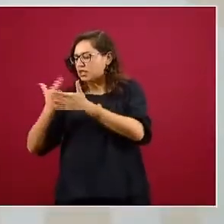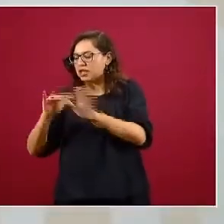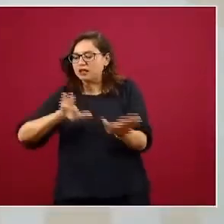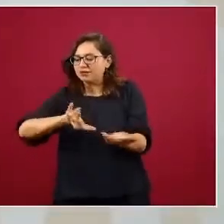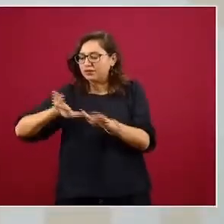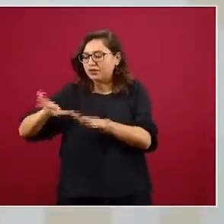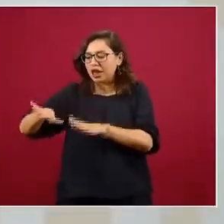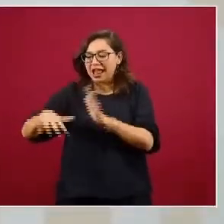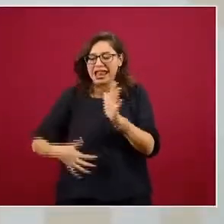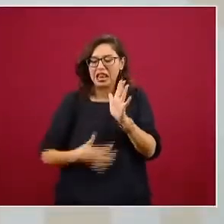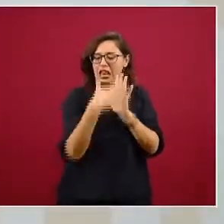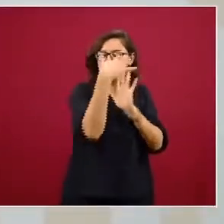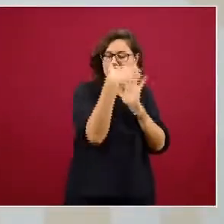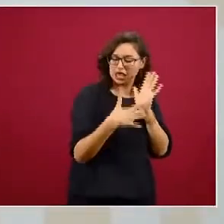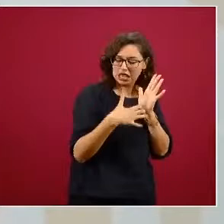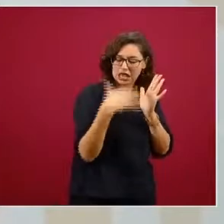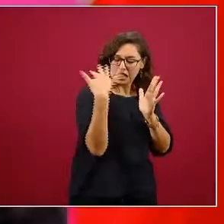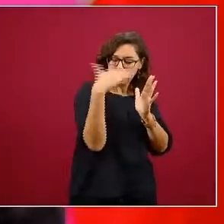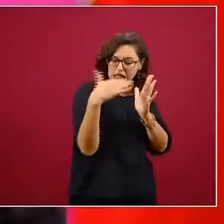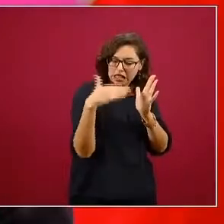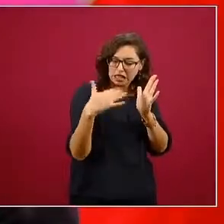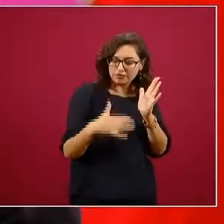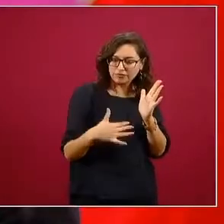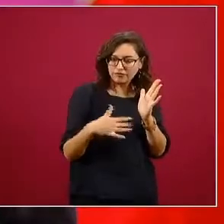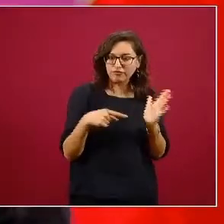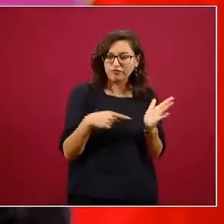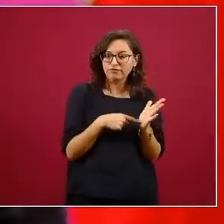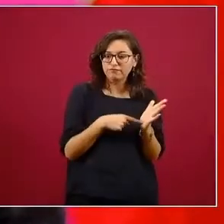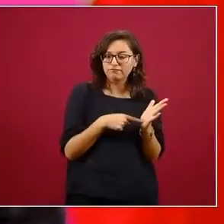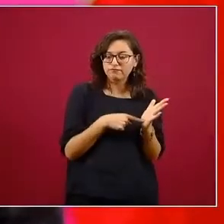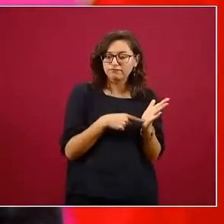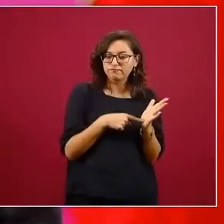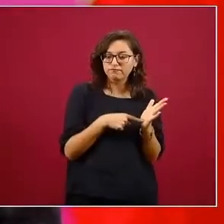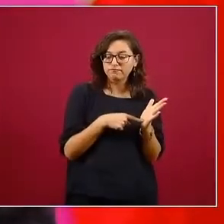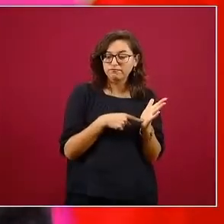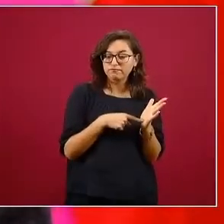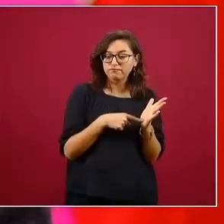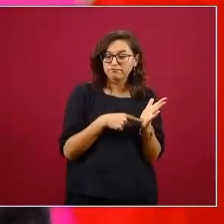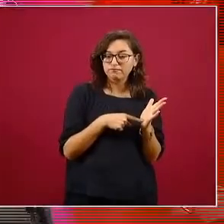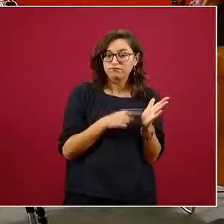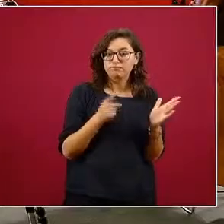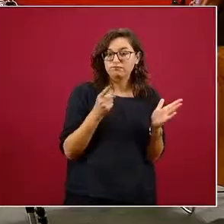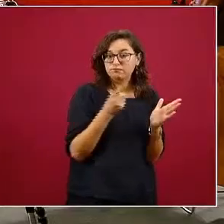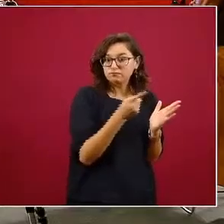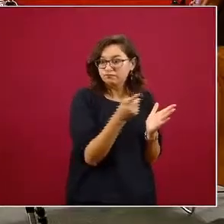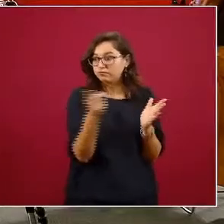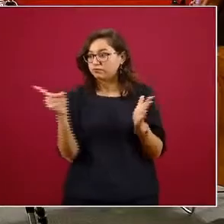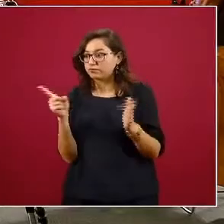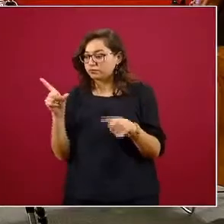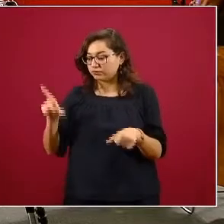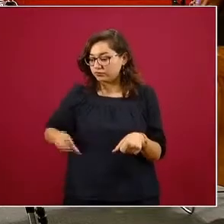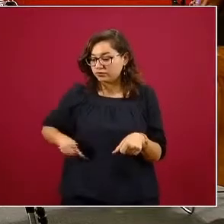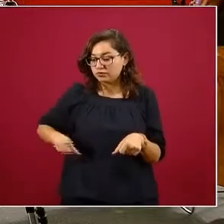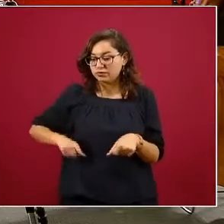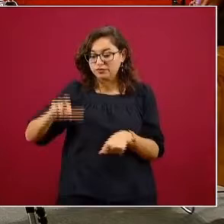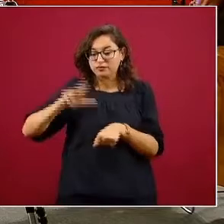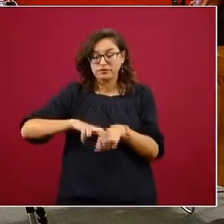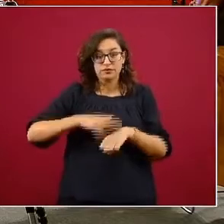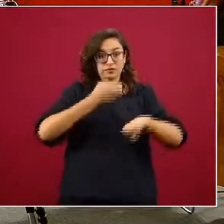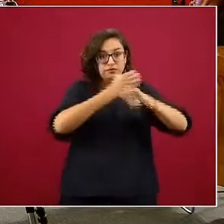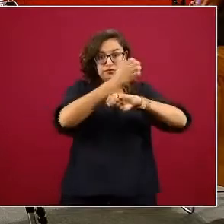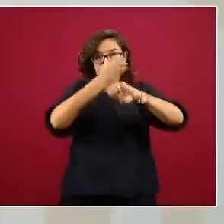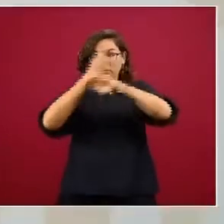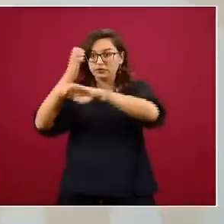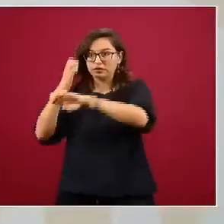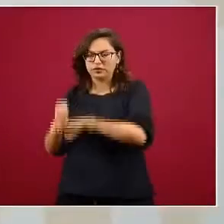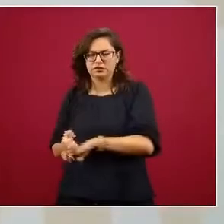sino el lineamiento, y en respuesta a la inquietud de los gobiernos estatales de que se especificara